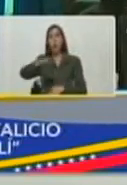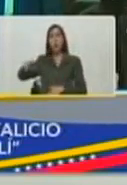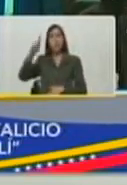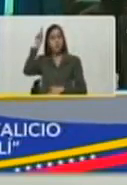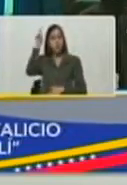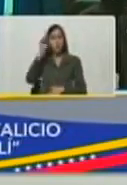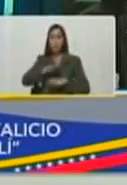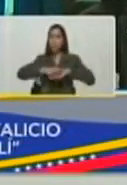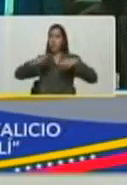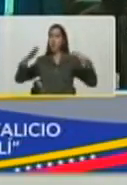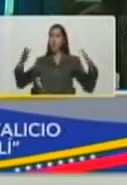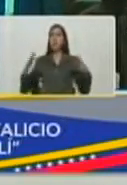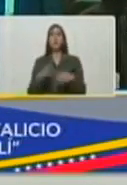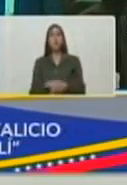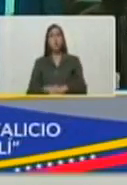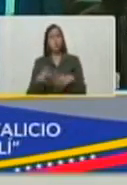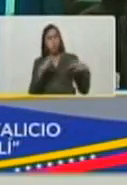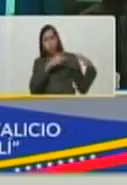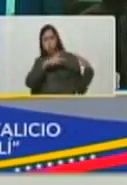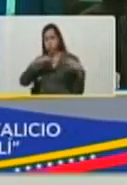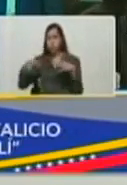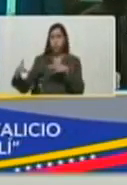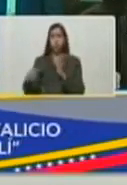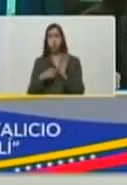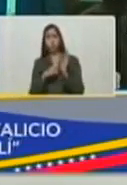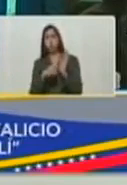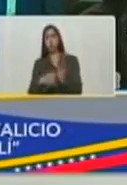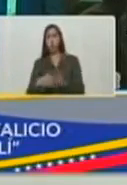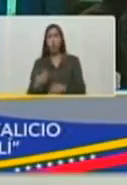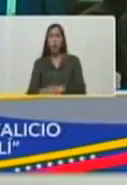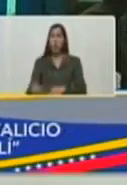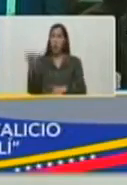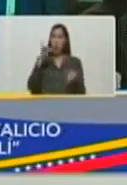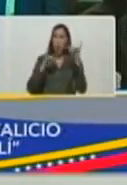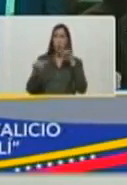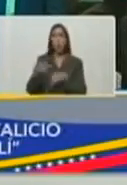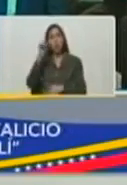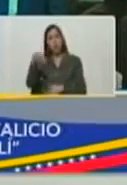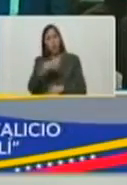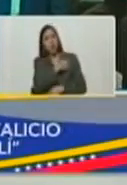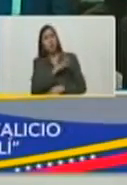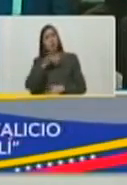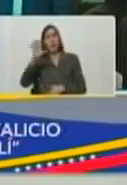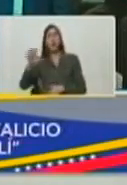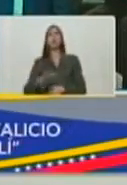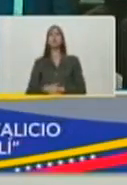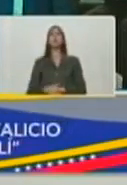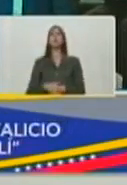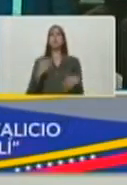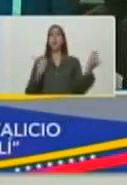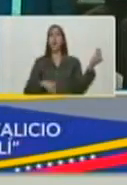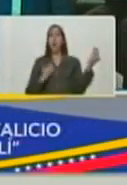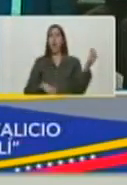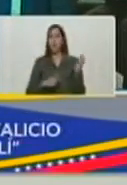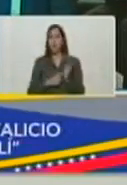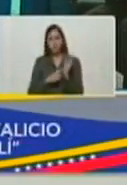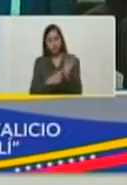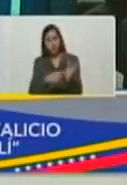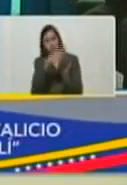valle grande, son guerrilla, son el Granma, son Cuba libre, son patria. Ali Primera, Ernesto Villegas, ¿cómo